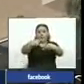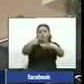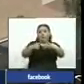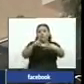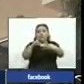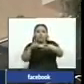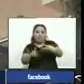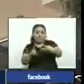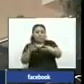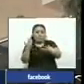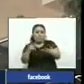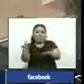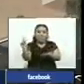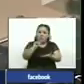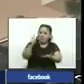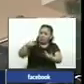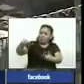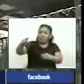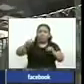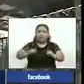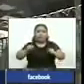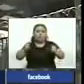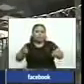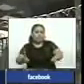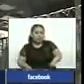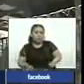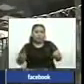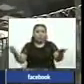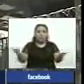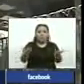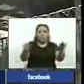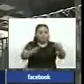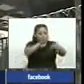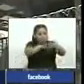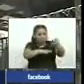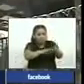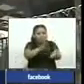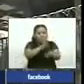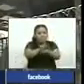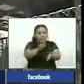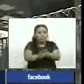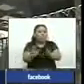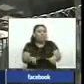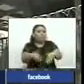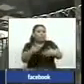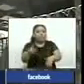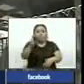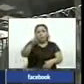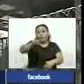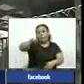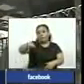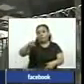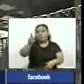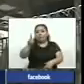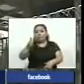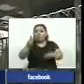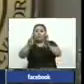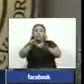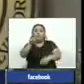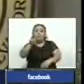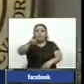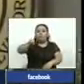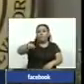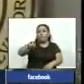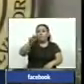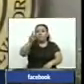que autorizó al gobierno a emitir y colocar títulos valores por un monto de 1.297 millones de